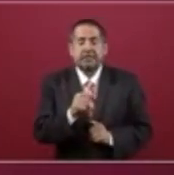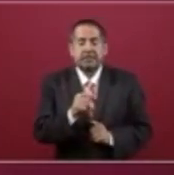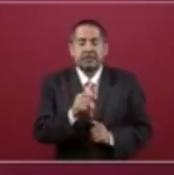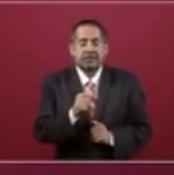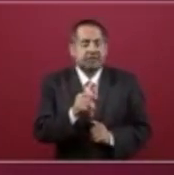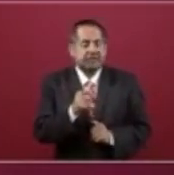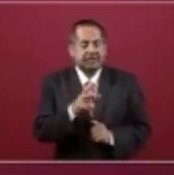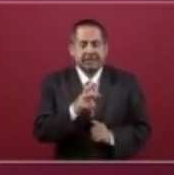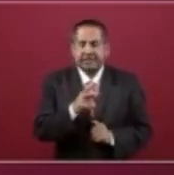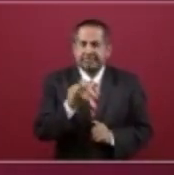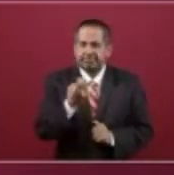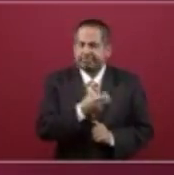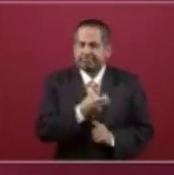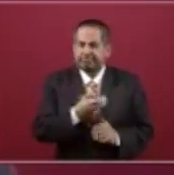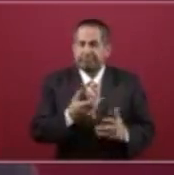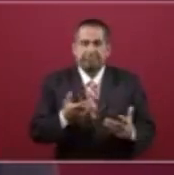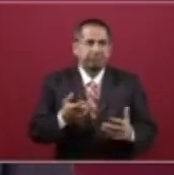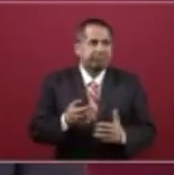esta